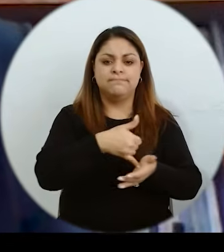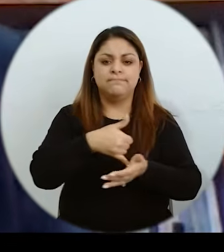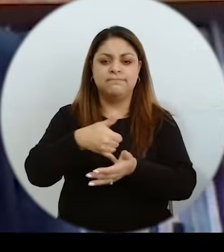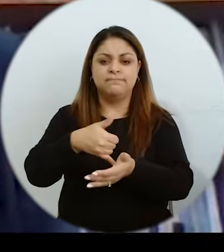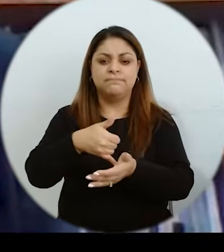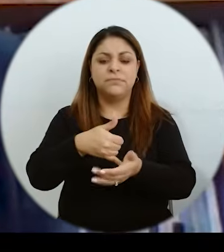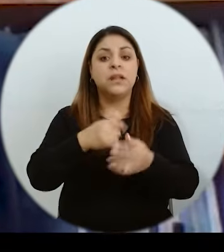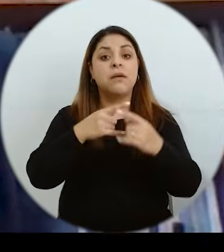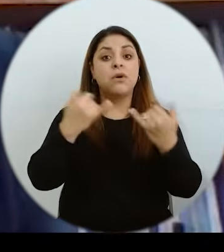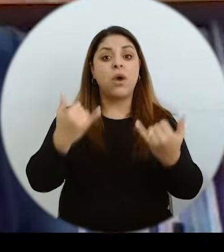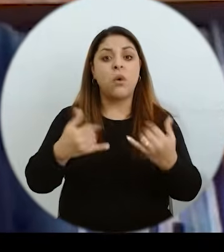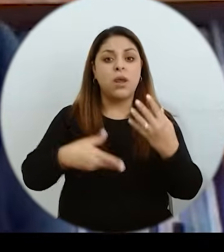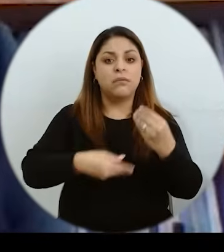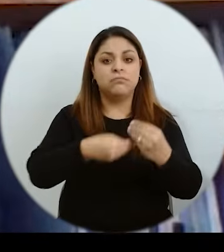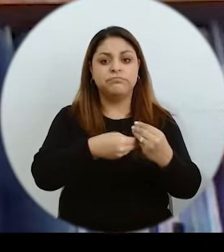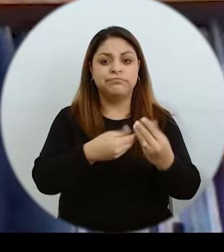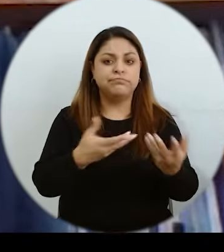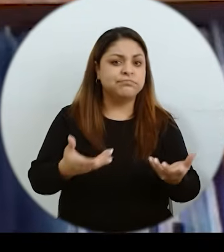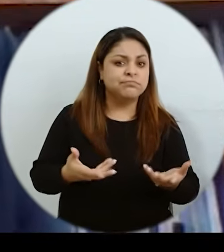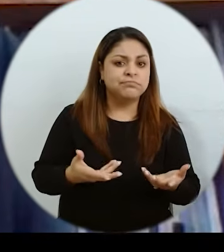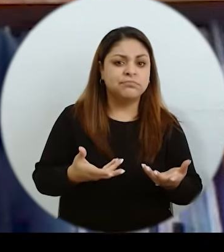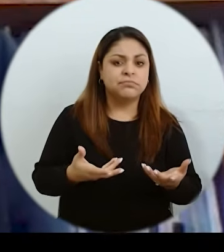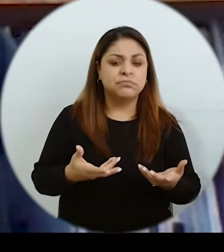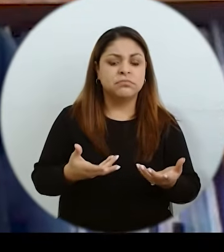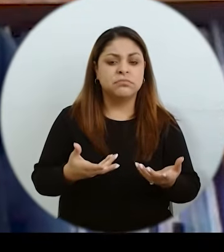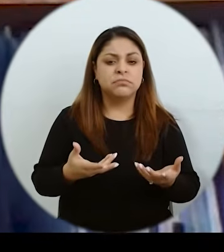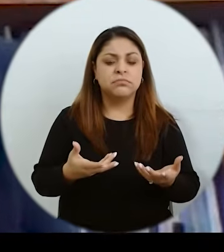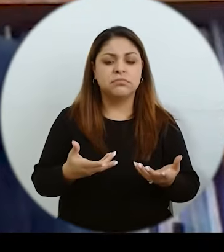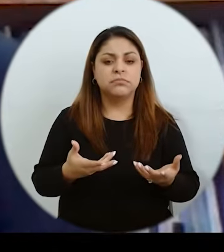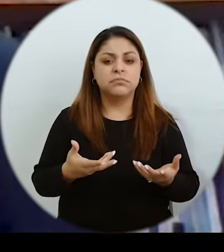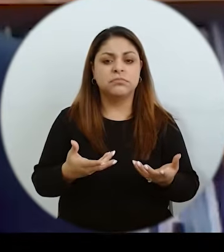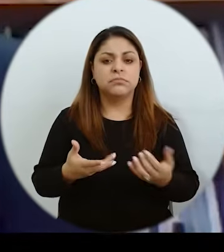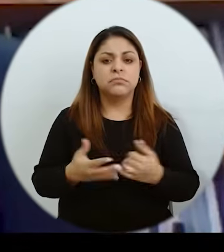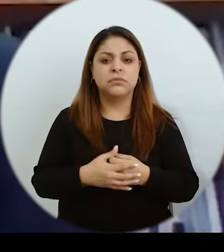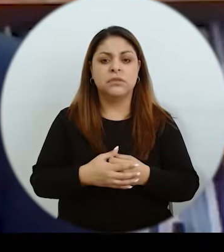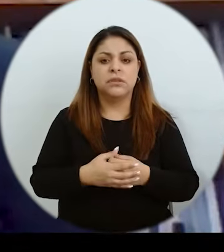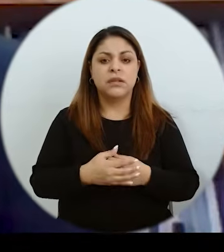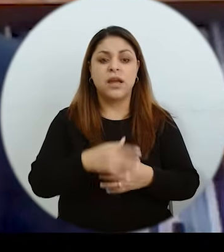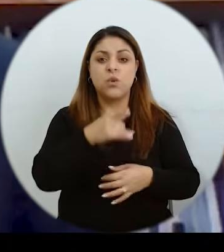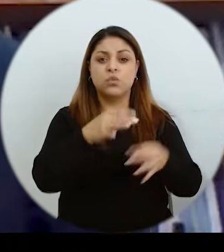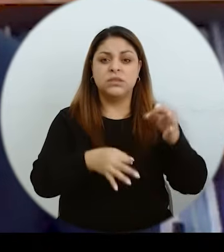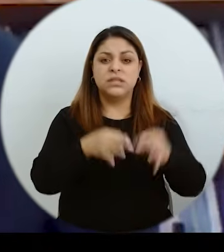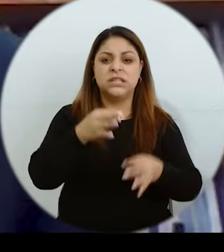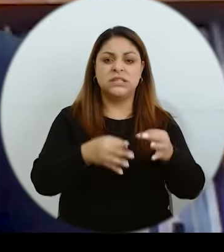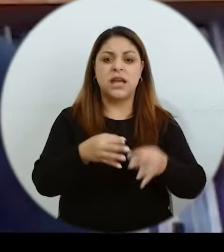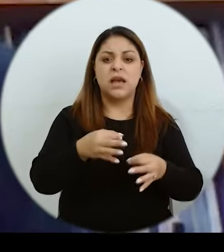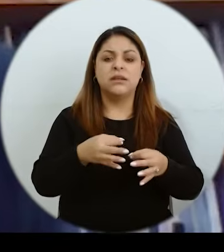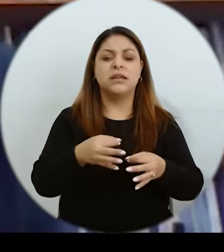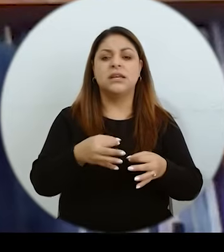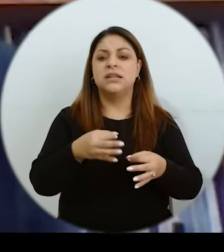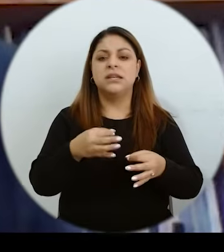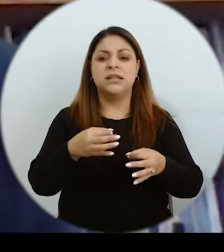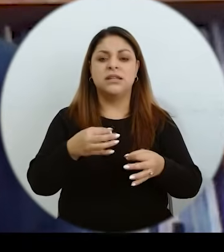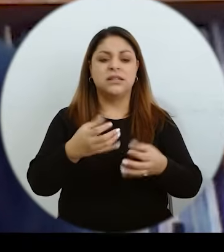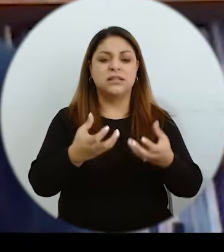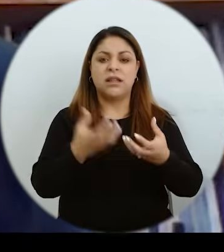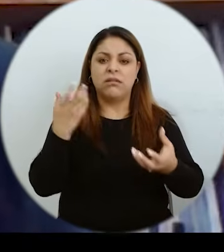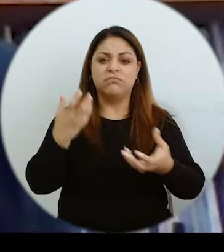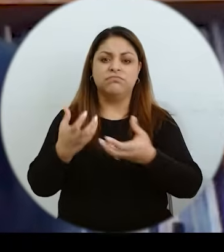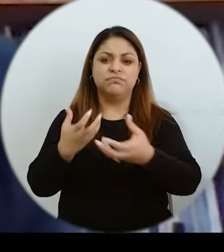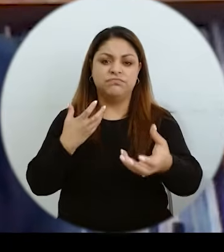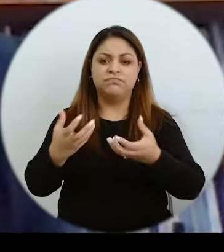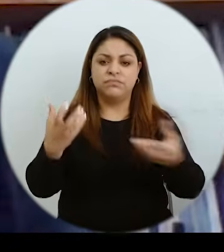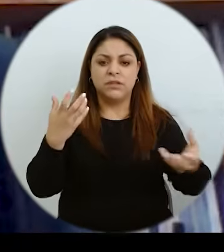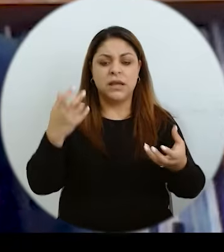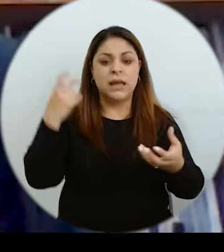de la institucionalidad. Pero ahora le agregamos el que se está politizando la